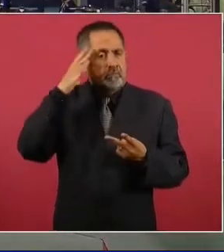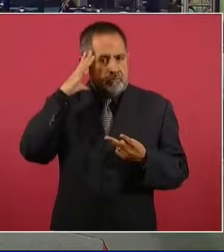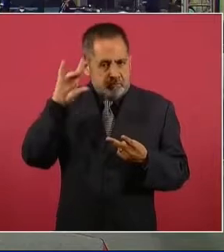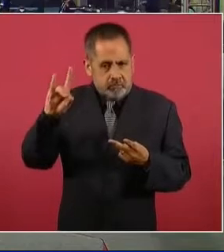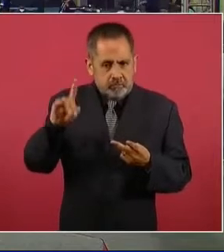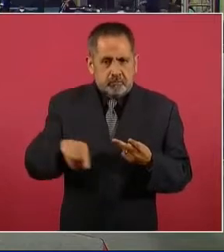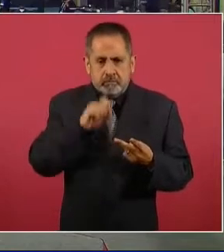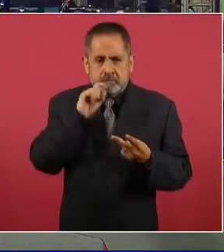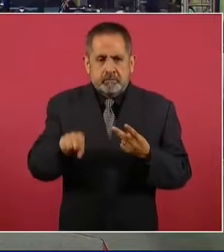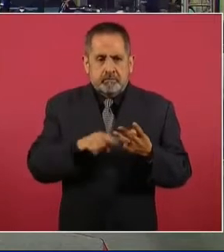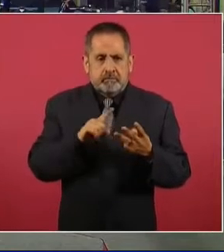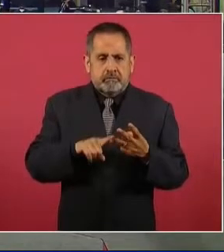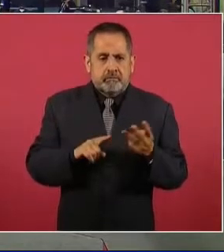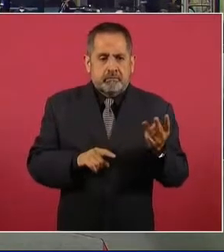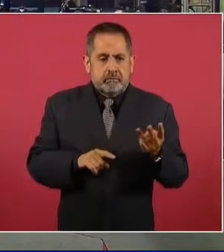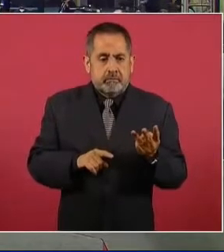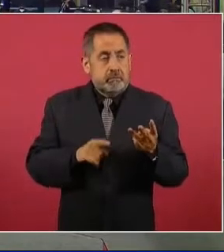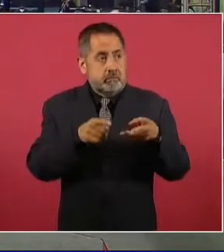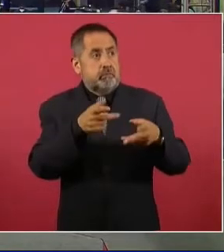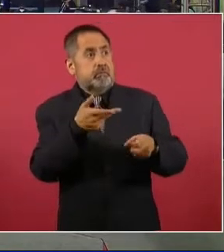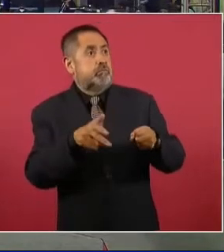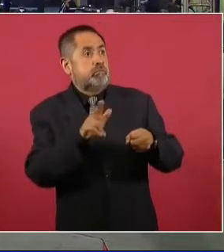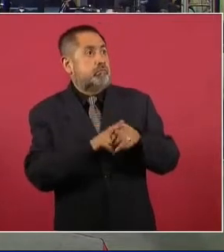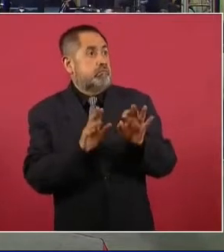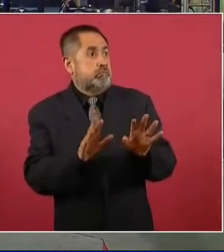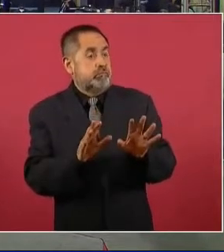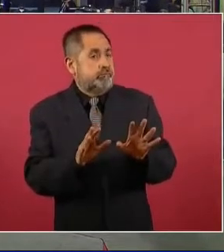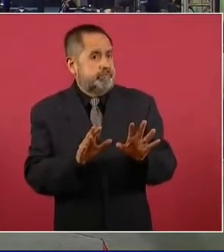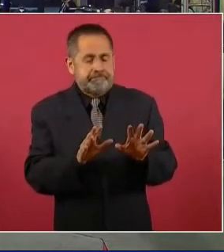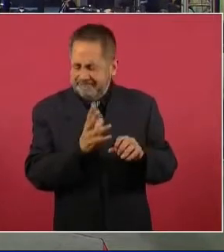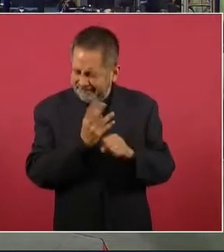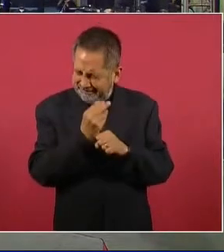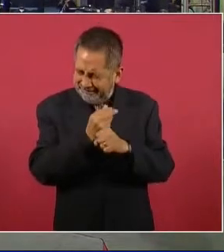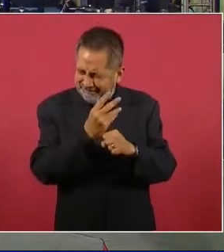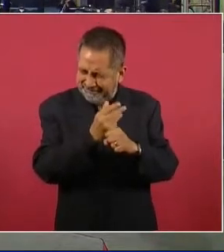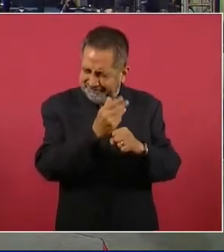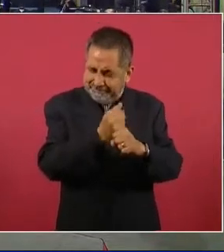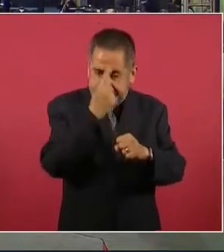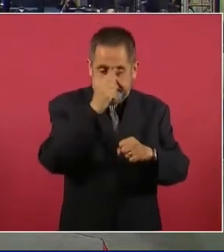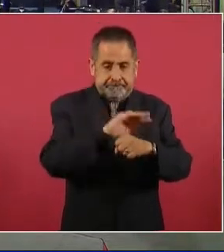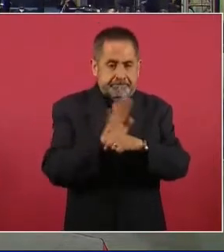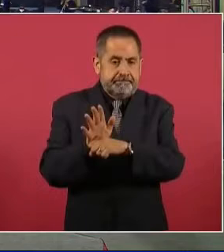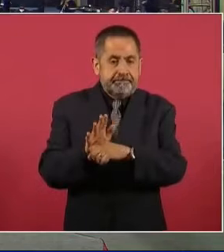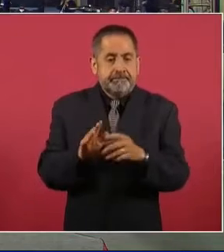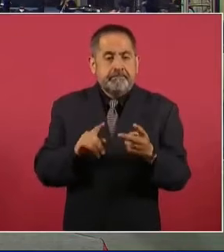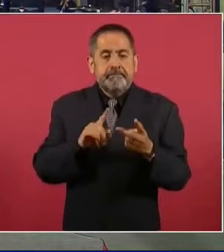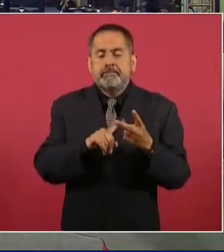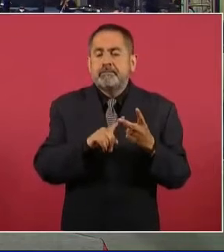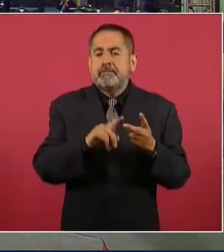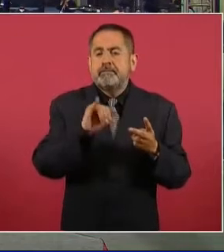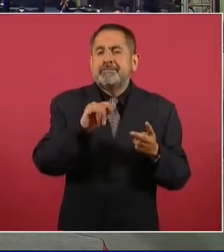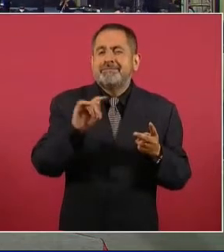Cuernavaca, que ya estaba incluso abandonado del ISSSTE,